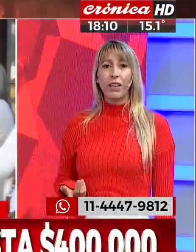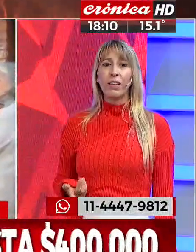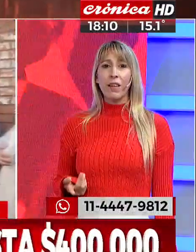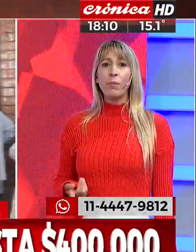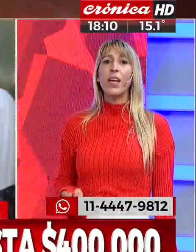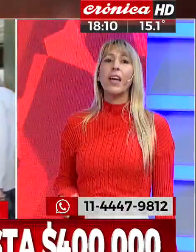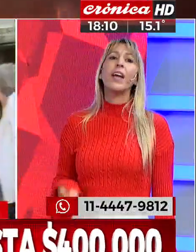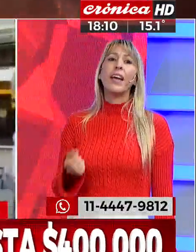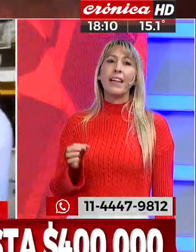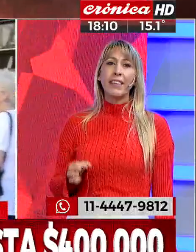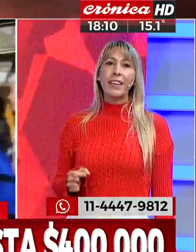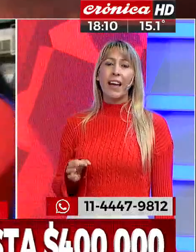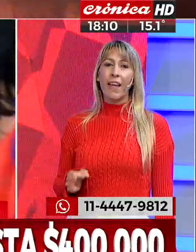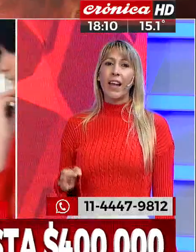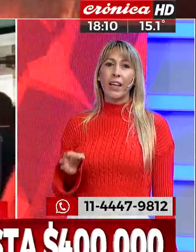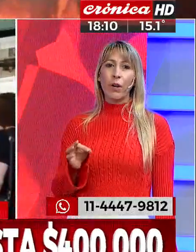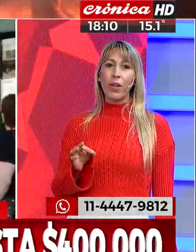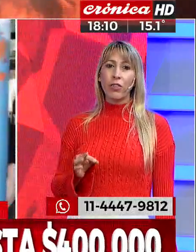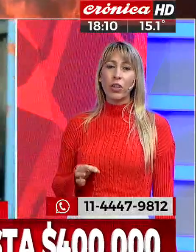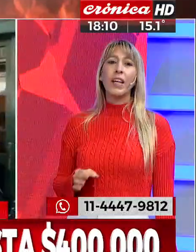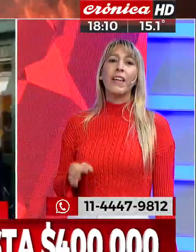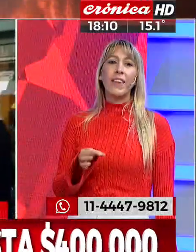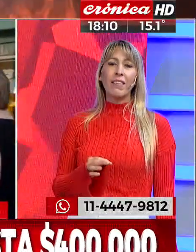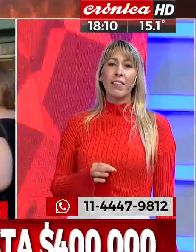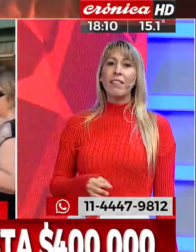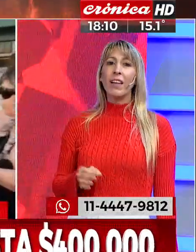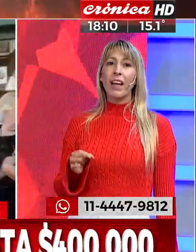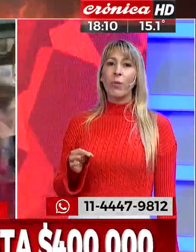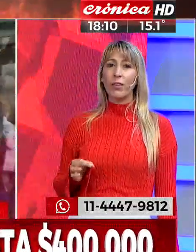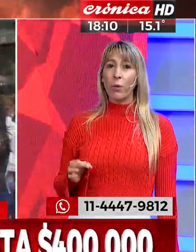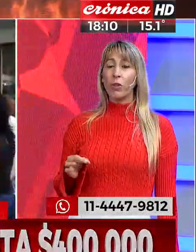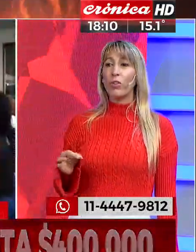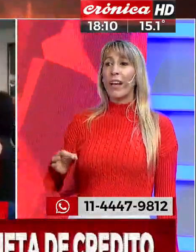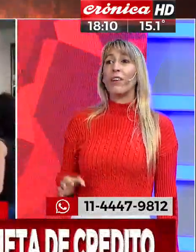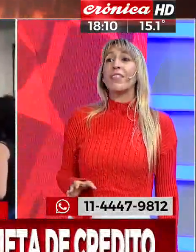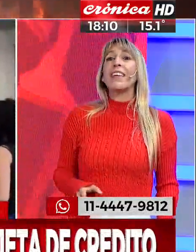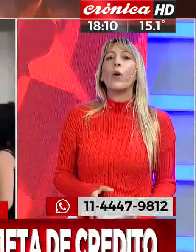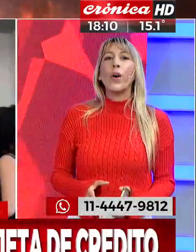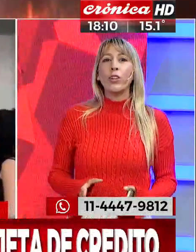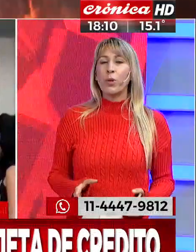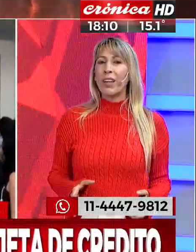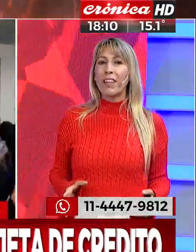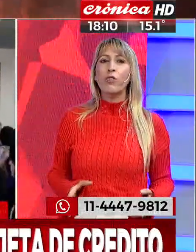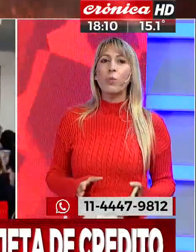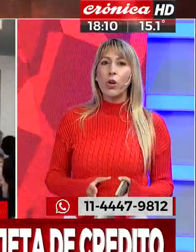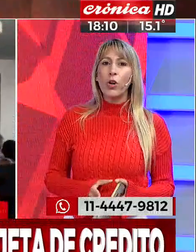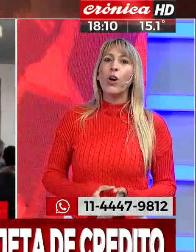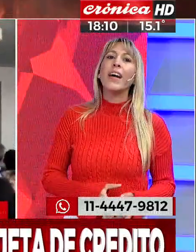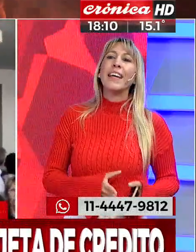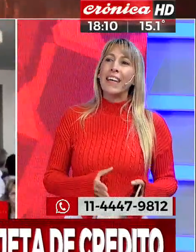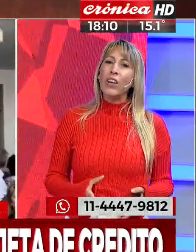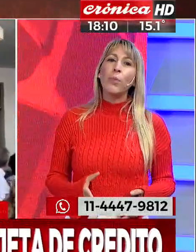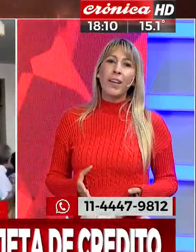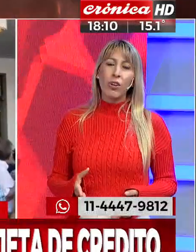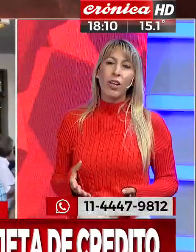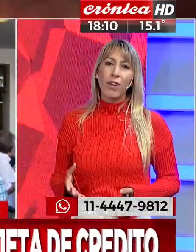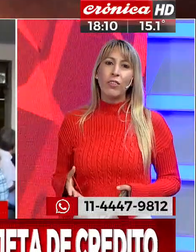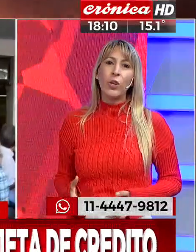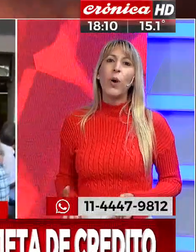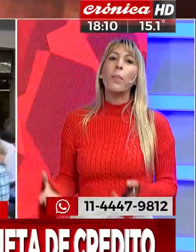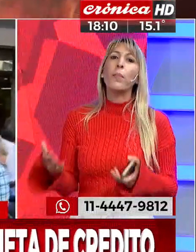vigente en diciembre está atada la recaudación de ansés Y a lo aumento de salario Así que cuánto podrá ser Supongo que algo